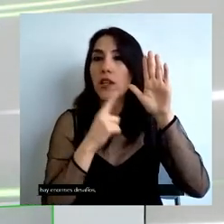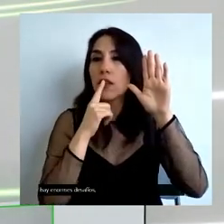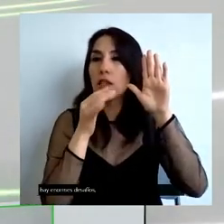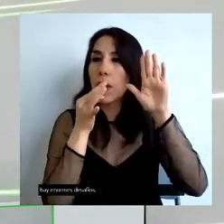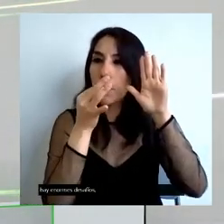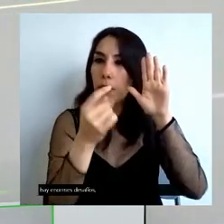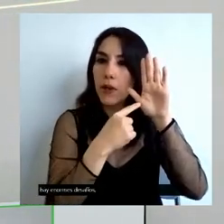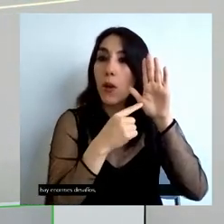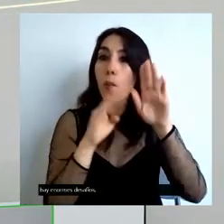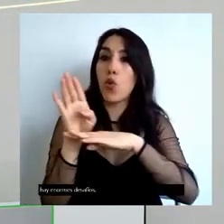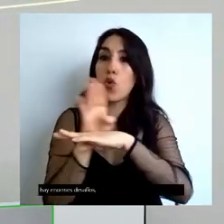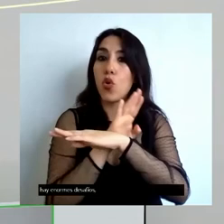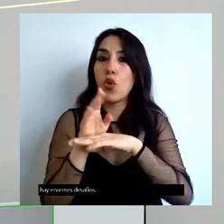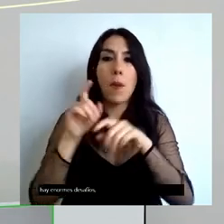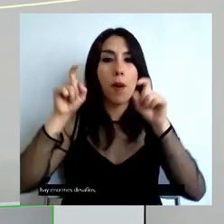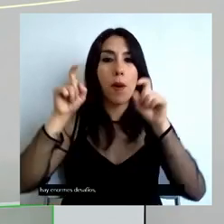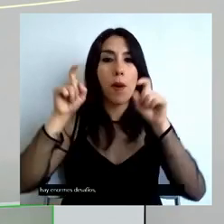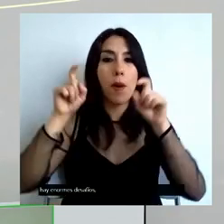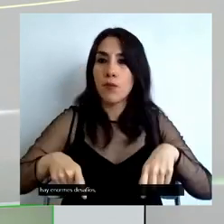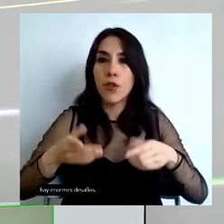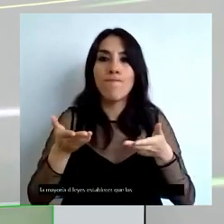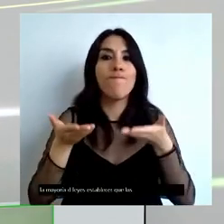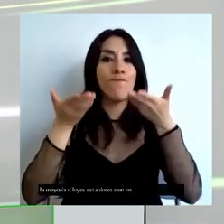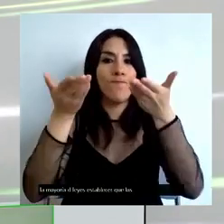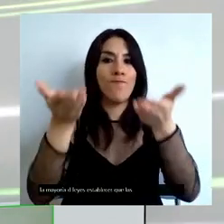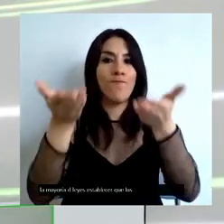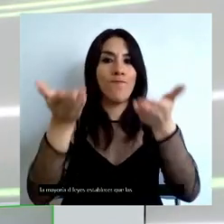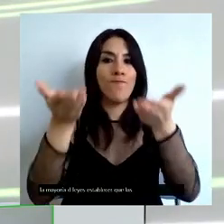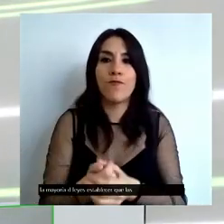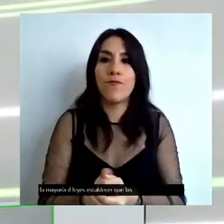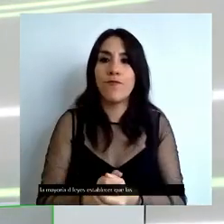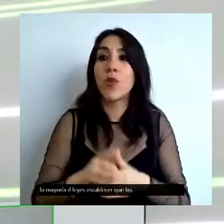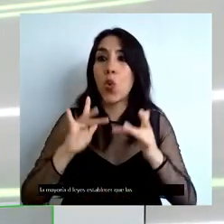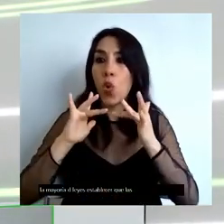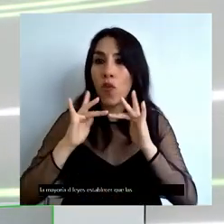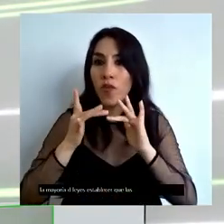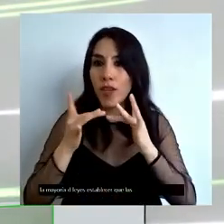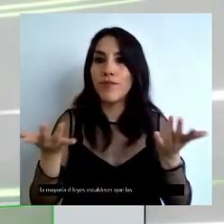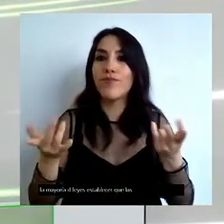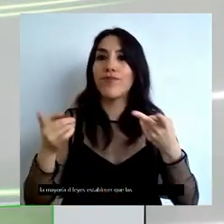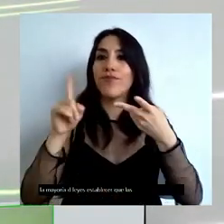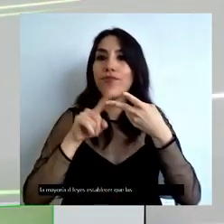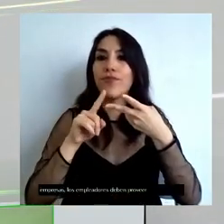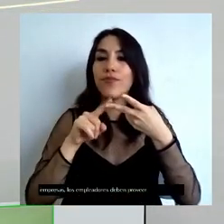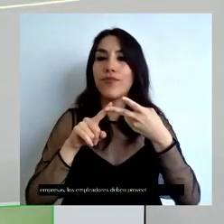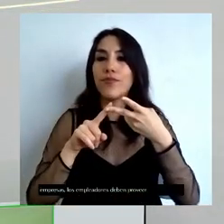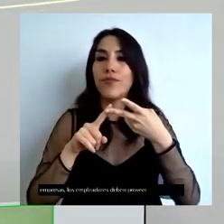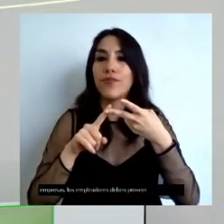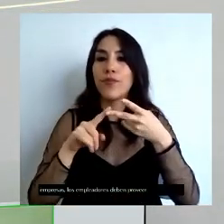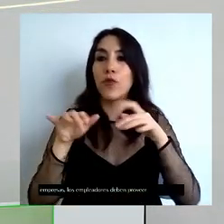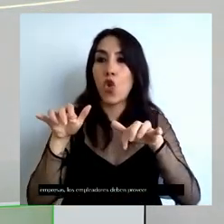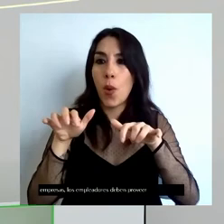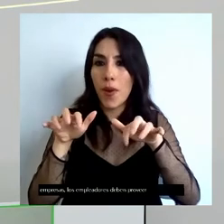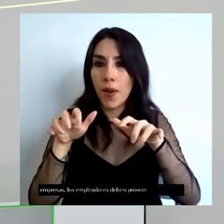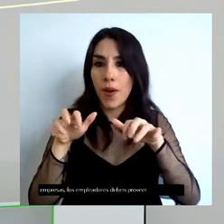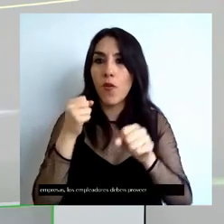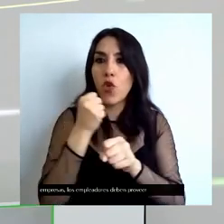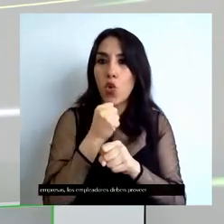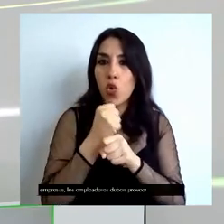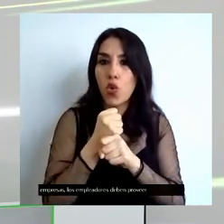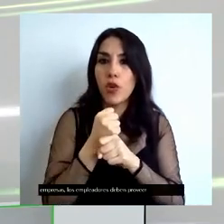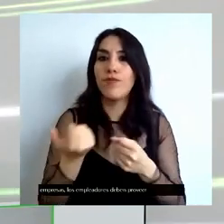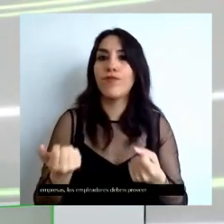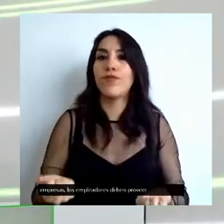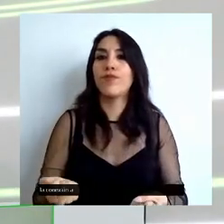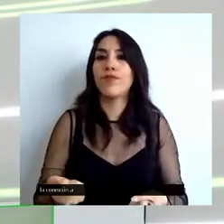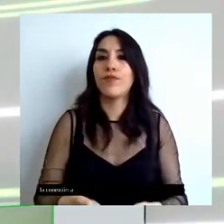proveer la conexión a internet, los materiales de trabajo para el teletrabajo,